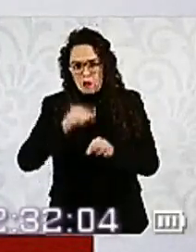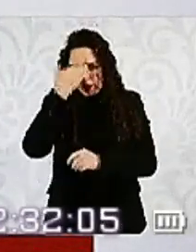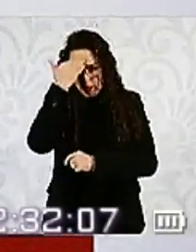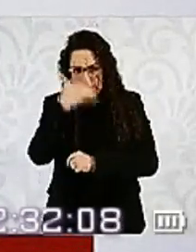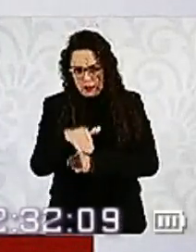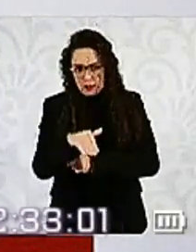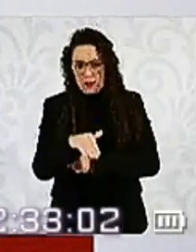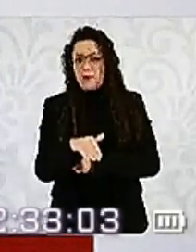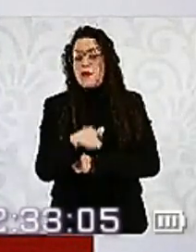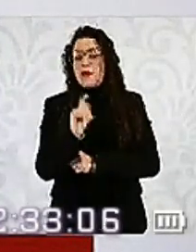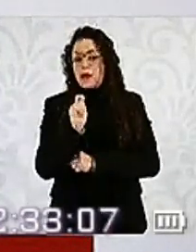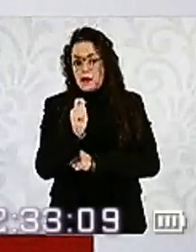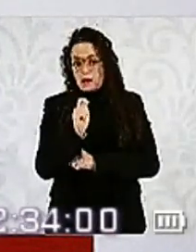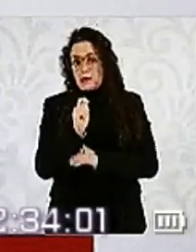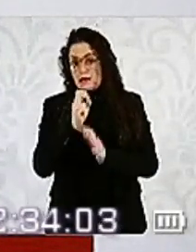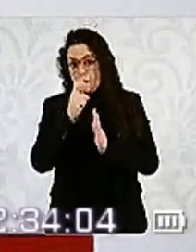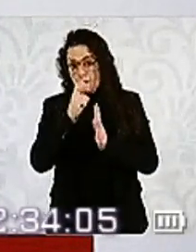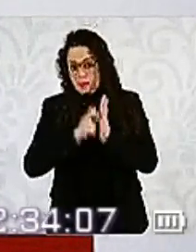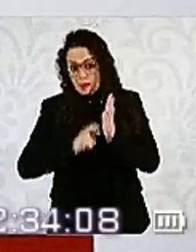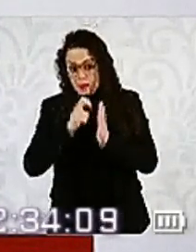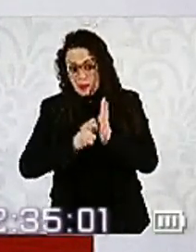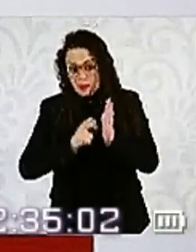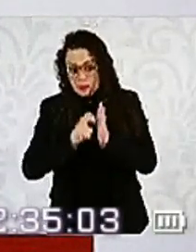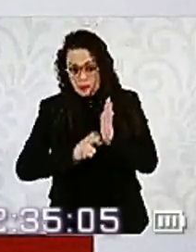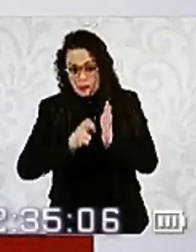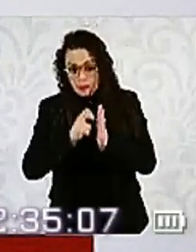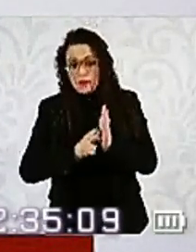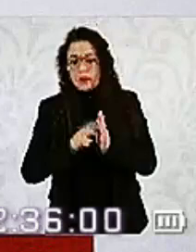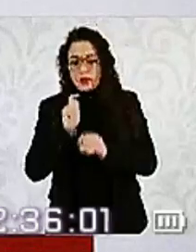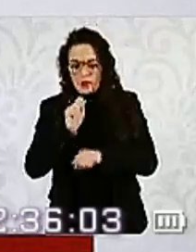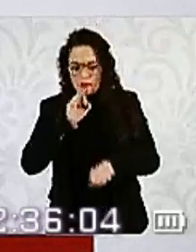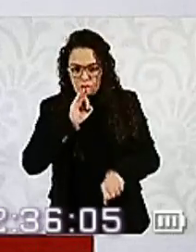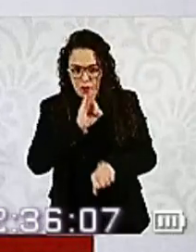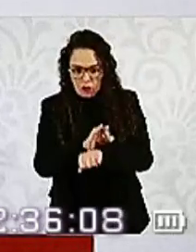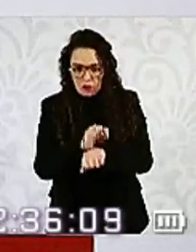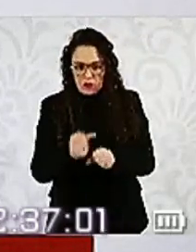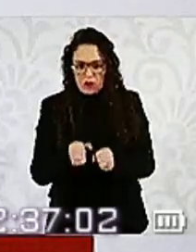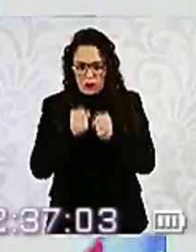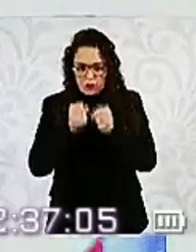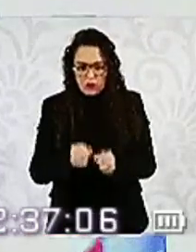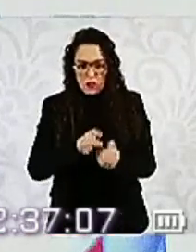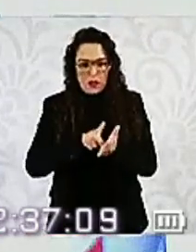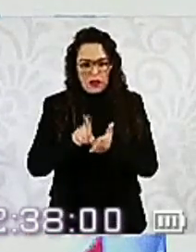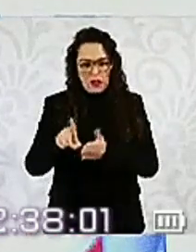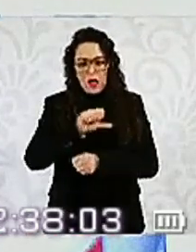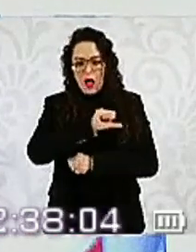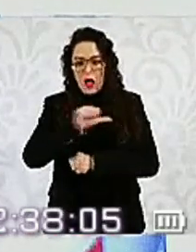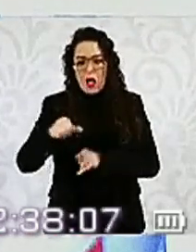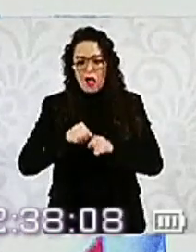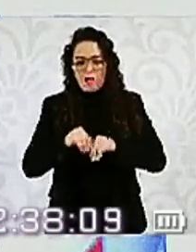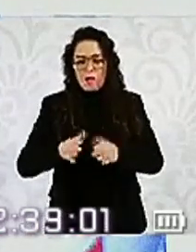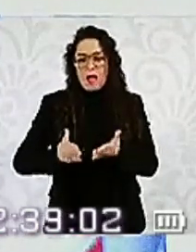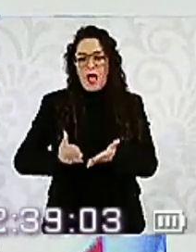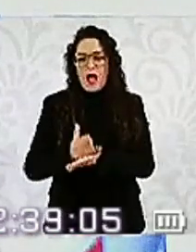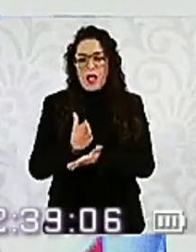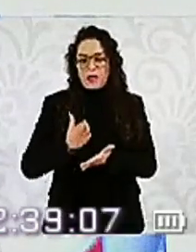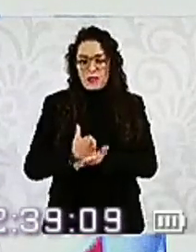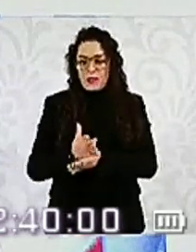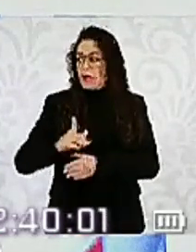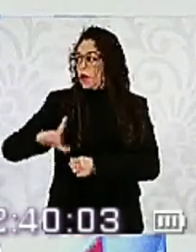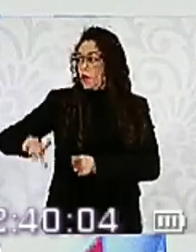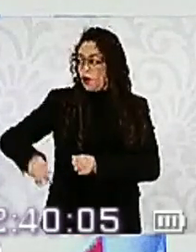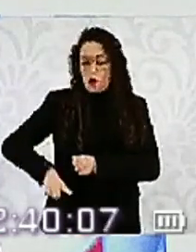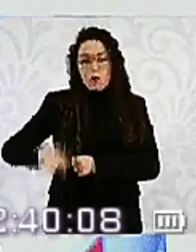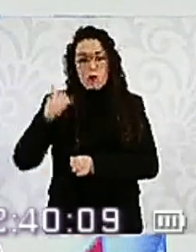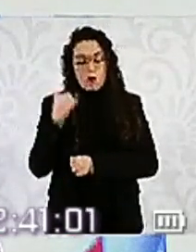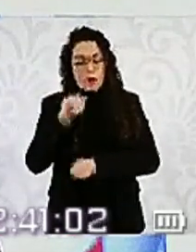reforma mantiene la promoción, el respeto, la protección y la garantía del derecho al acceso de la información pública y a la protección de los